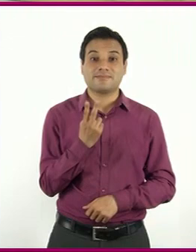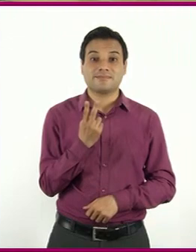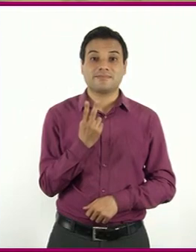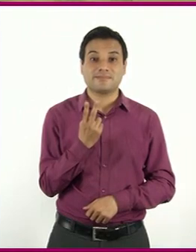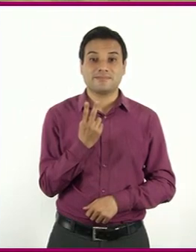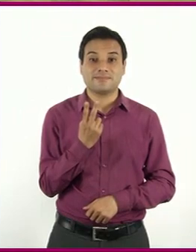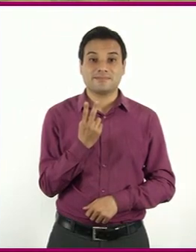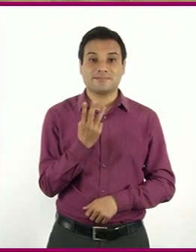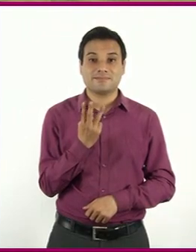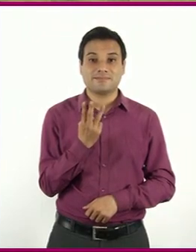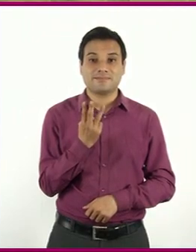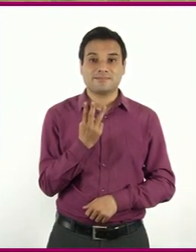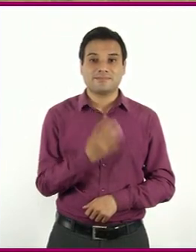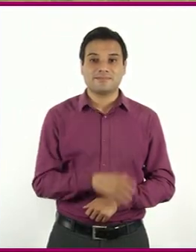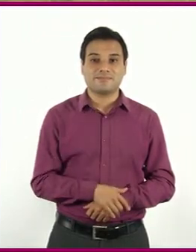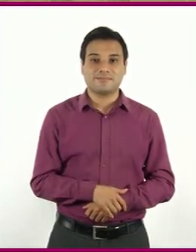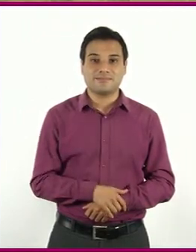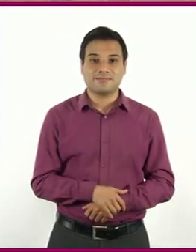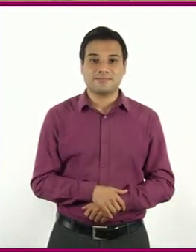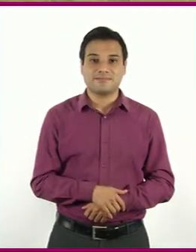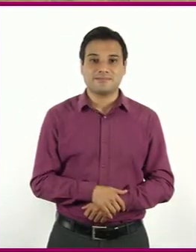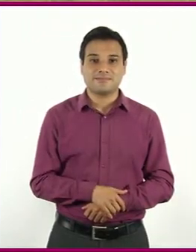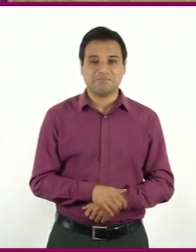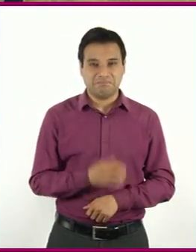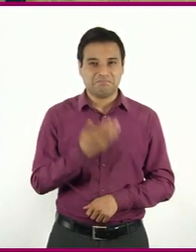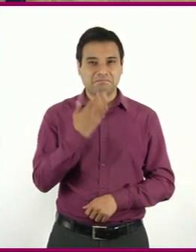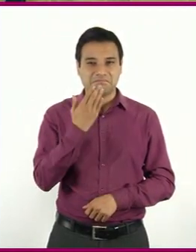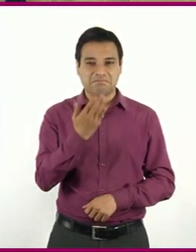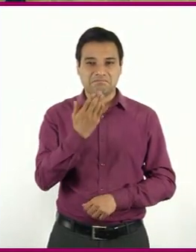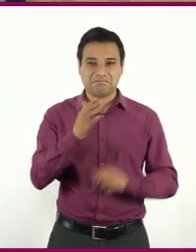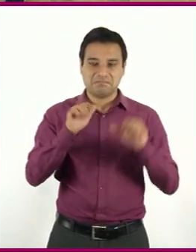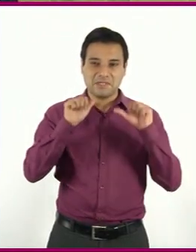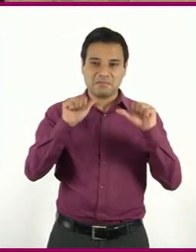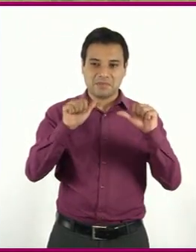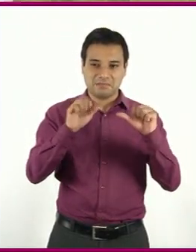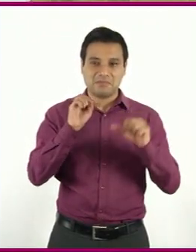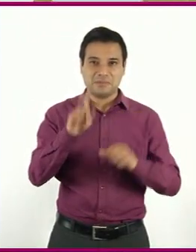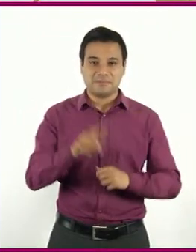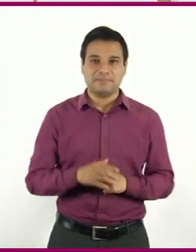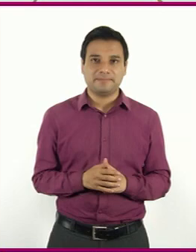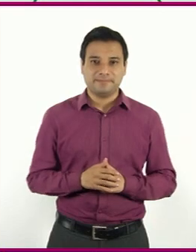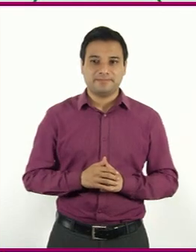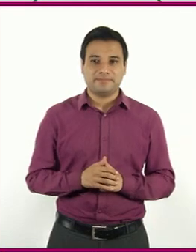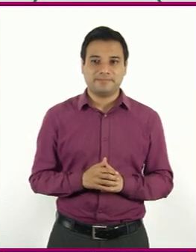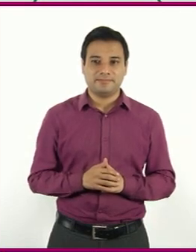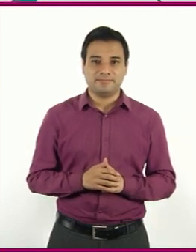dos y tres. Llegó, llegó. Bueno, sí, está bien, sí. Se la damos, se la damos. Muy bien.